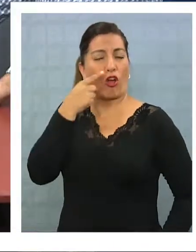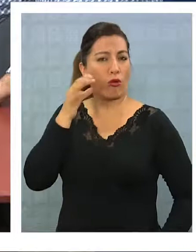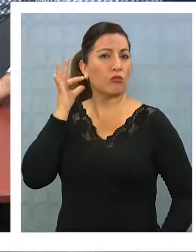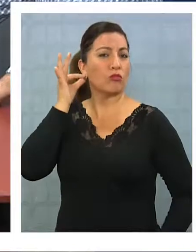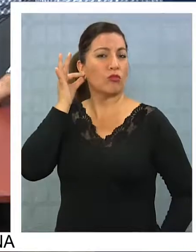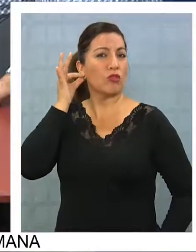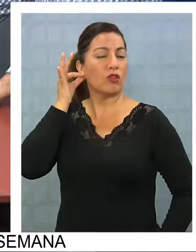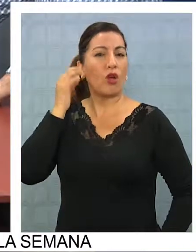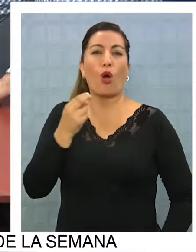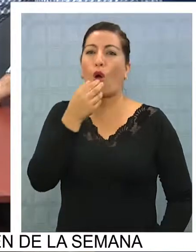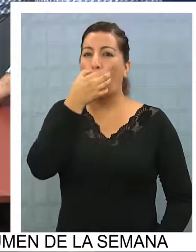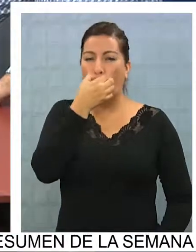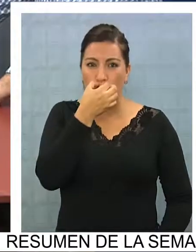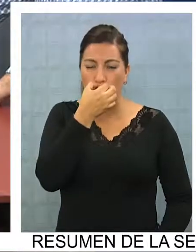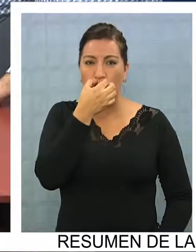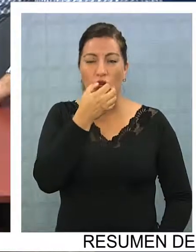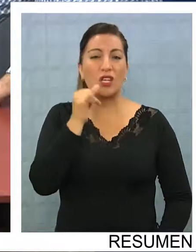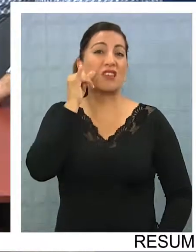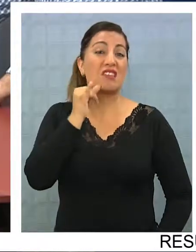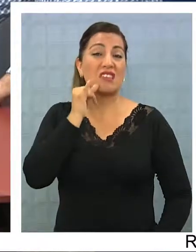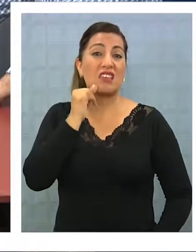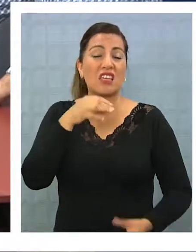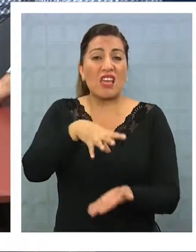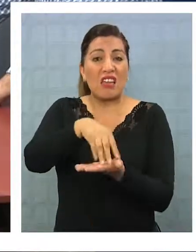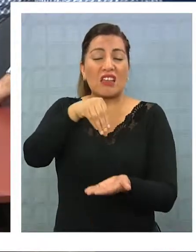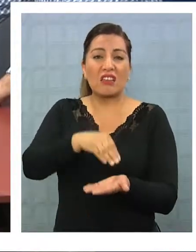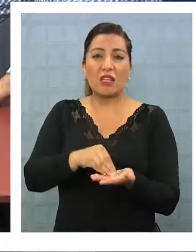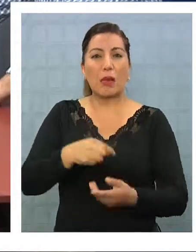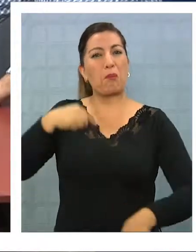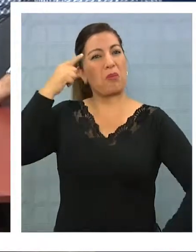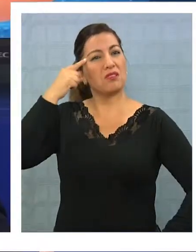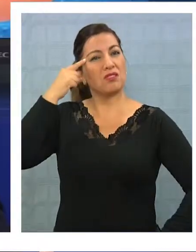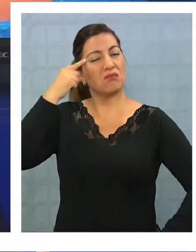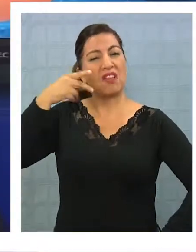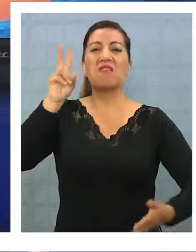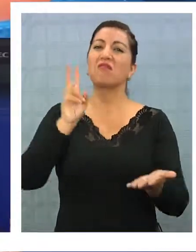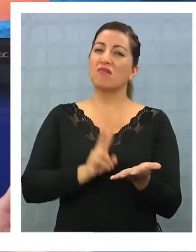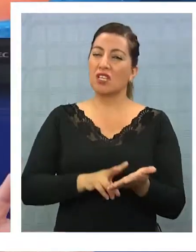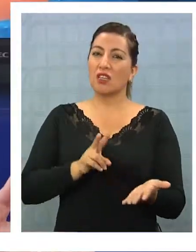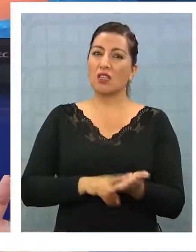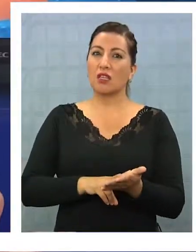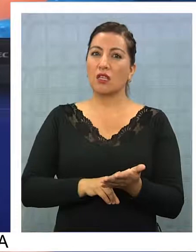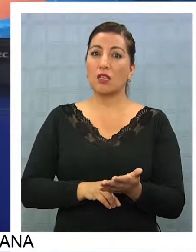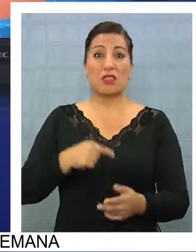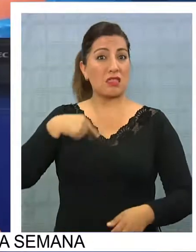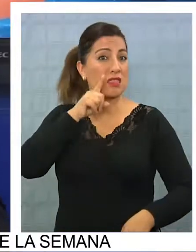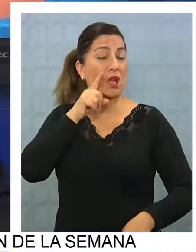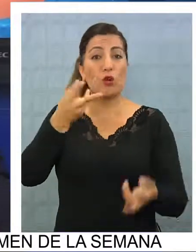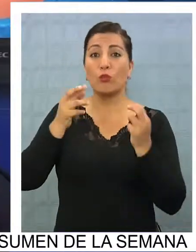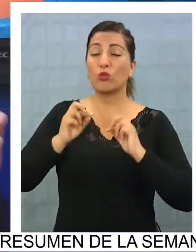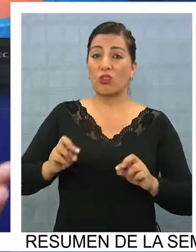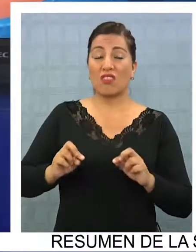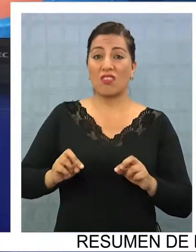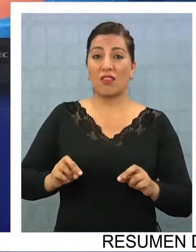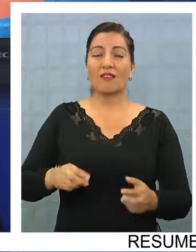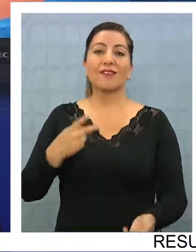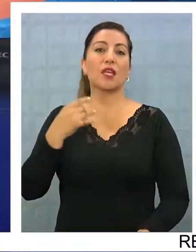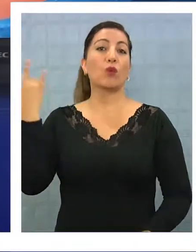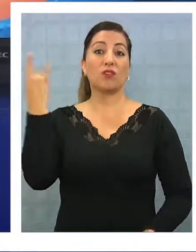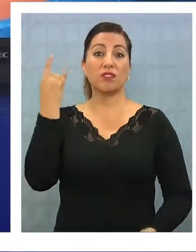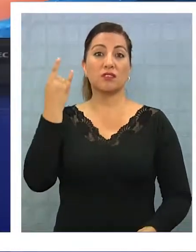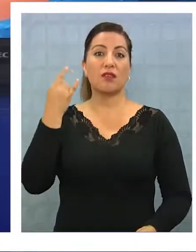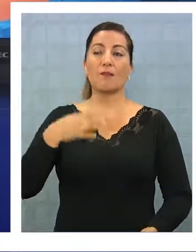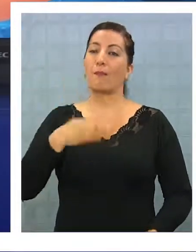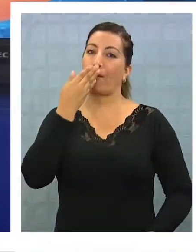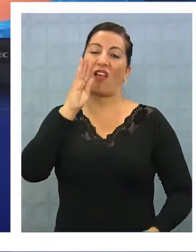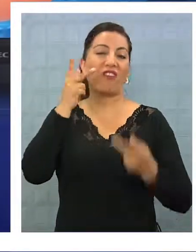en Osorno o en Iquique o de repente en Arica dice, bueno, en realidad Si me dan la oportunidad de irme allá a una universidad, voy